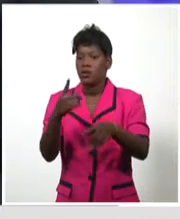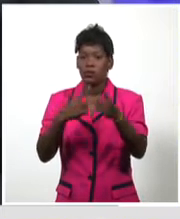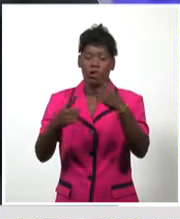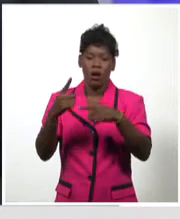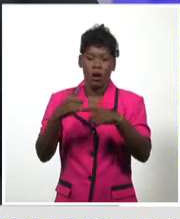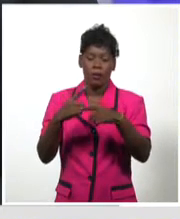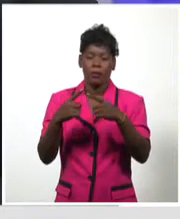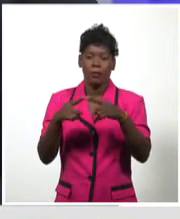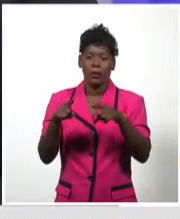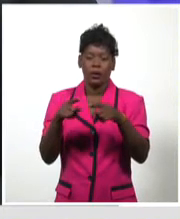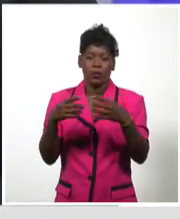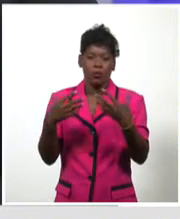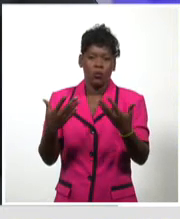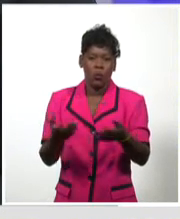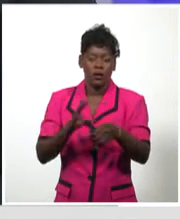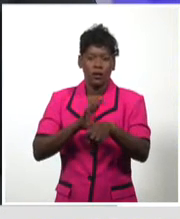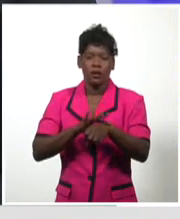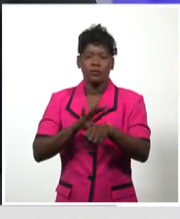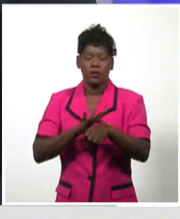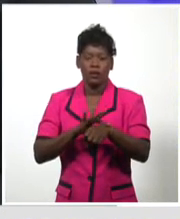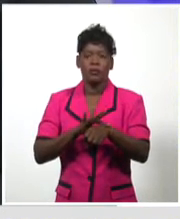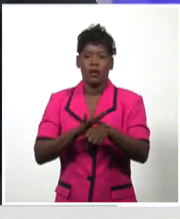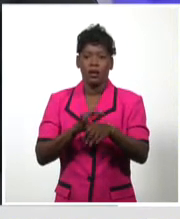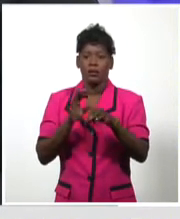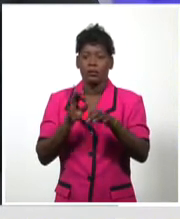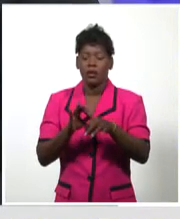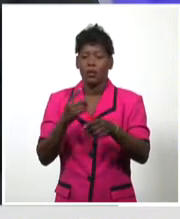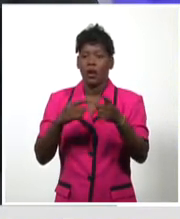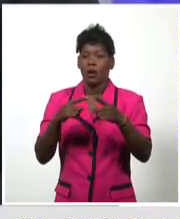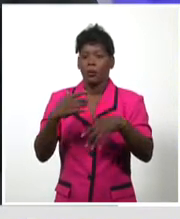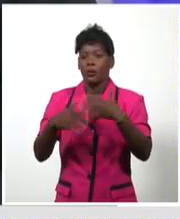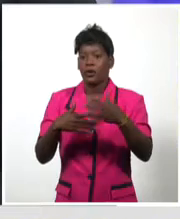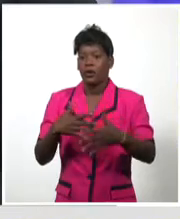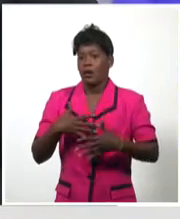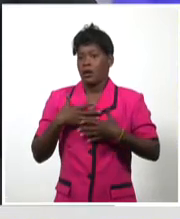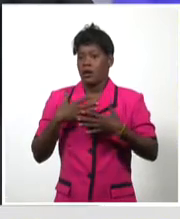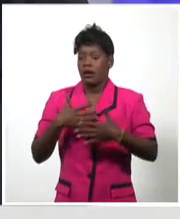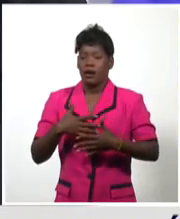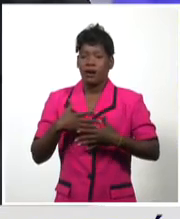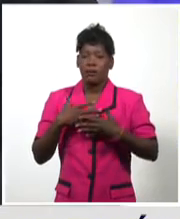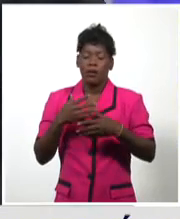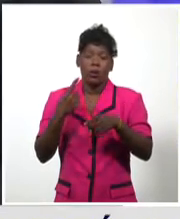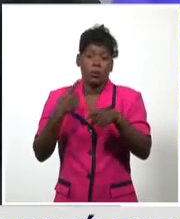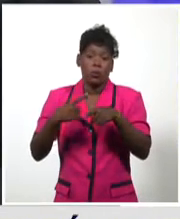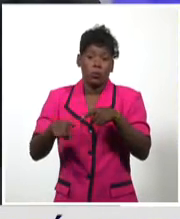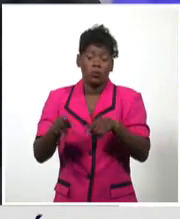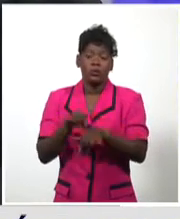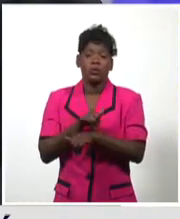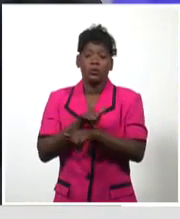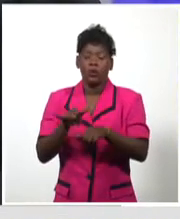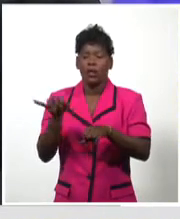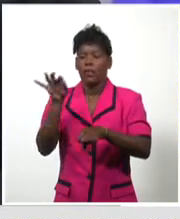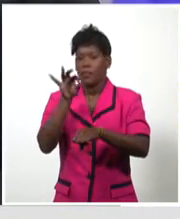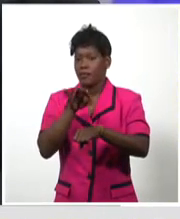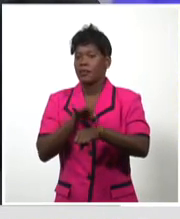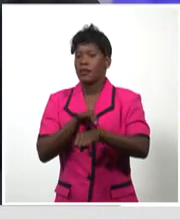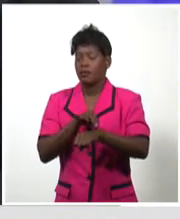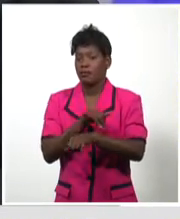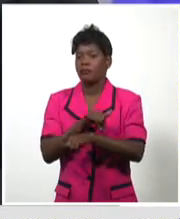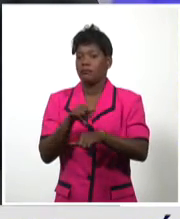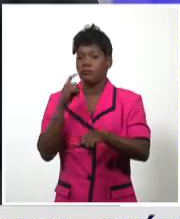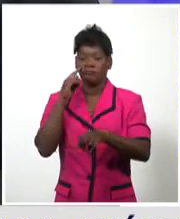enfermedades como las infecciones respiratorias agudas y otro tipo de enfermedades transmisibles, incluida el dengue también, y otras